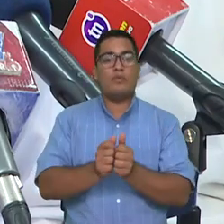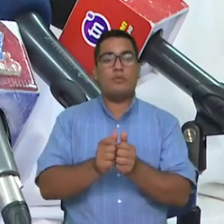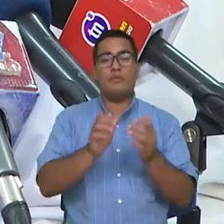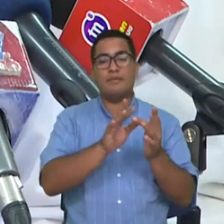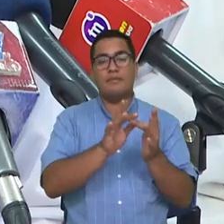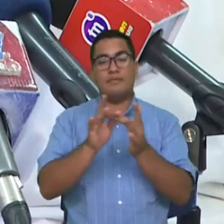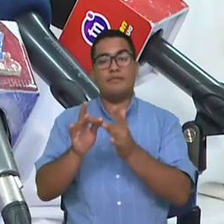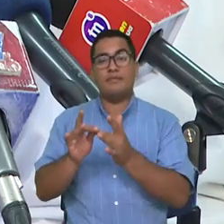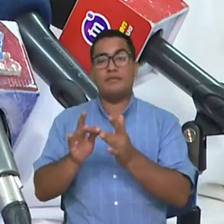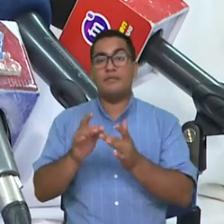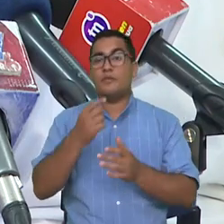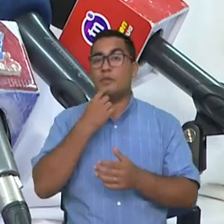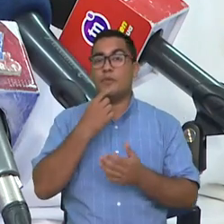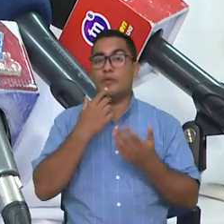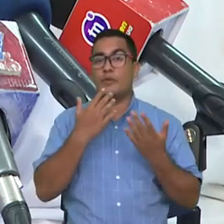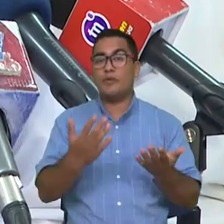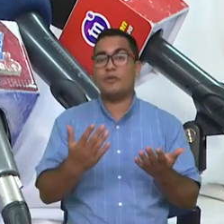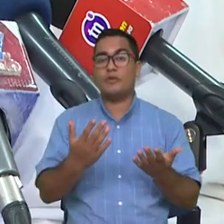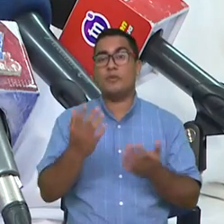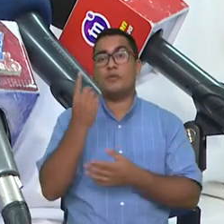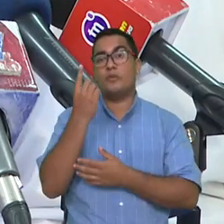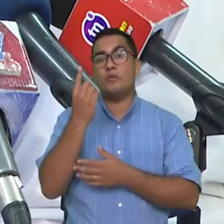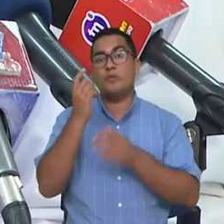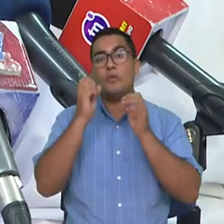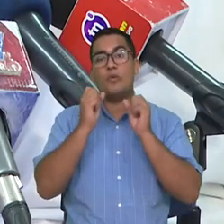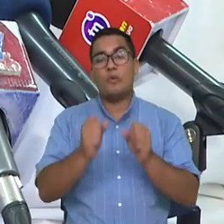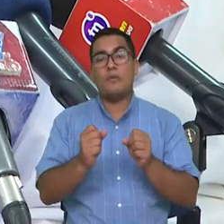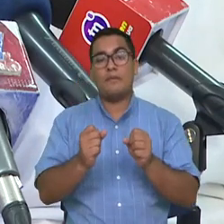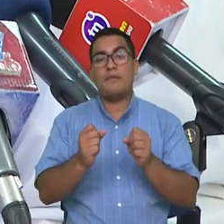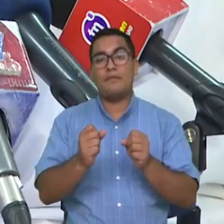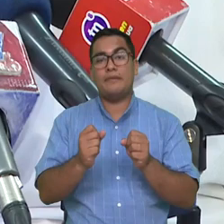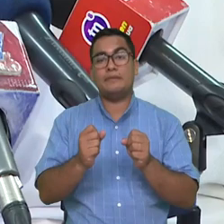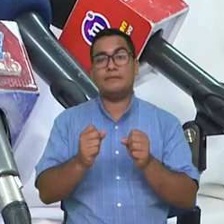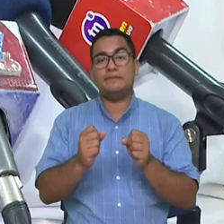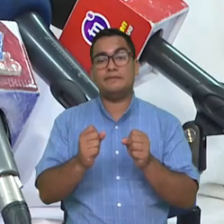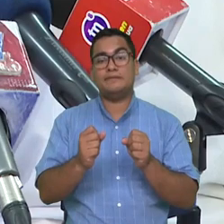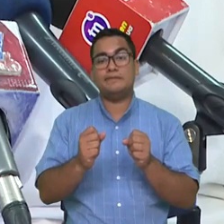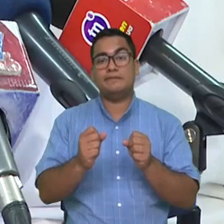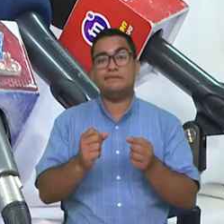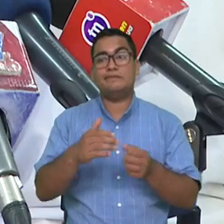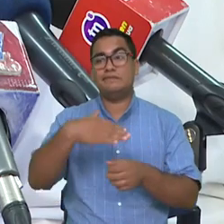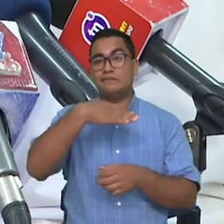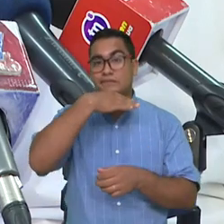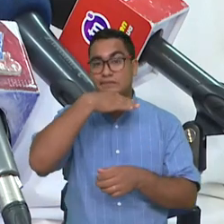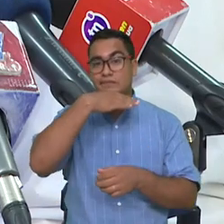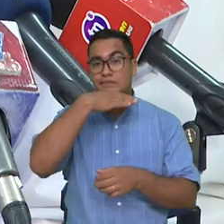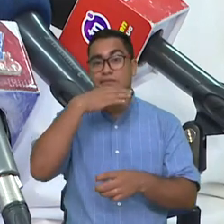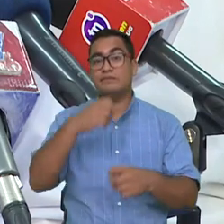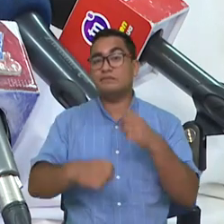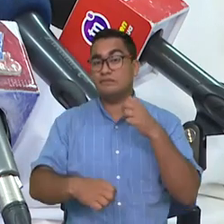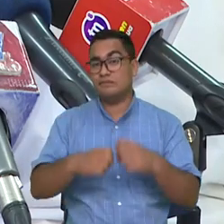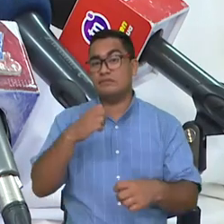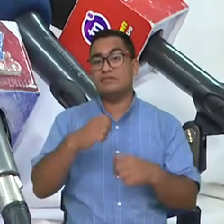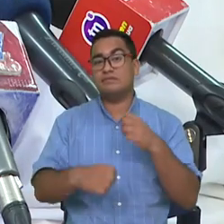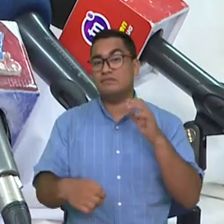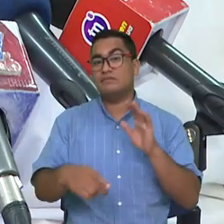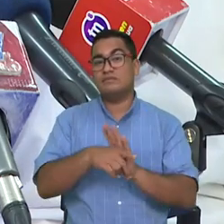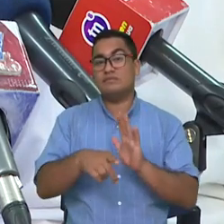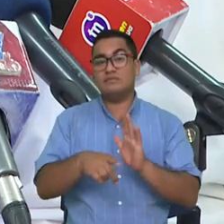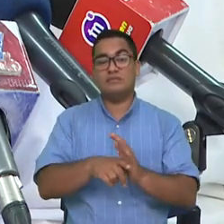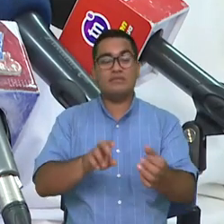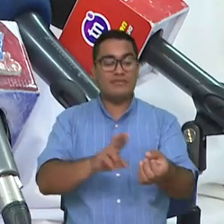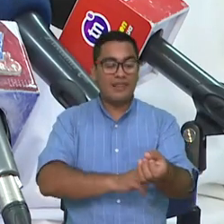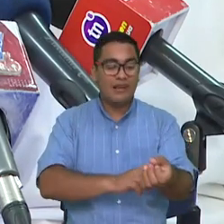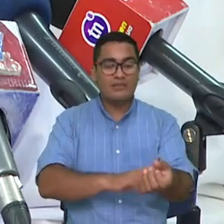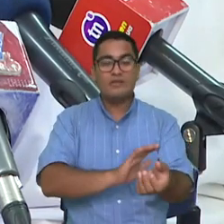porque se trata de un paciente masculino que realmente tiene factores de riesgo, es diabético,